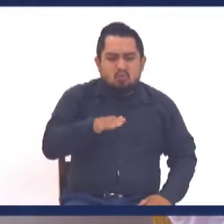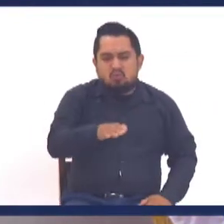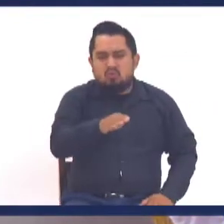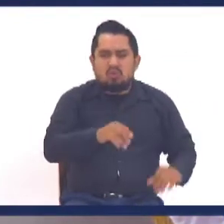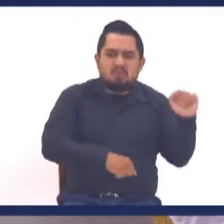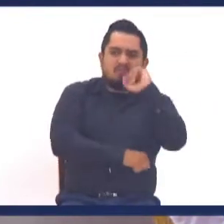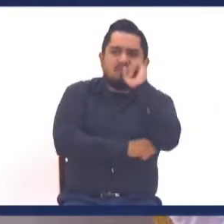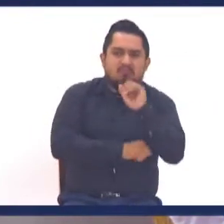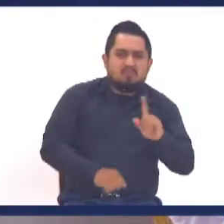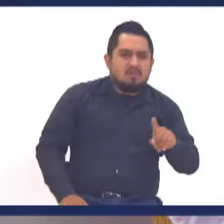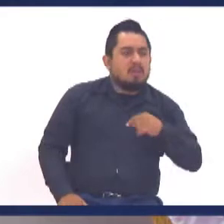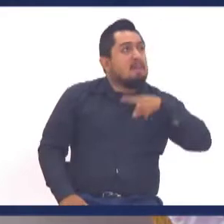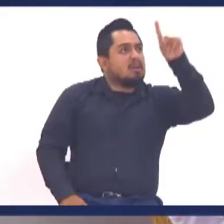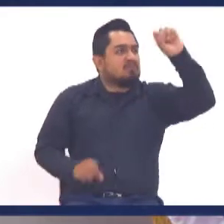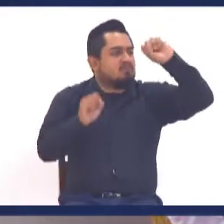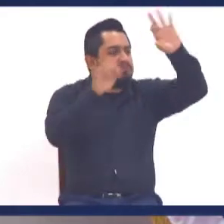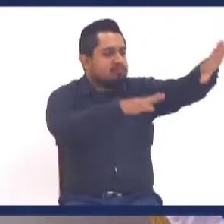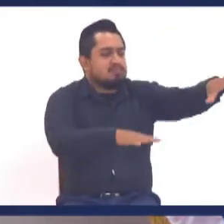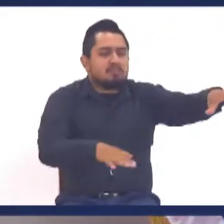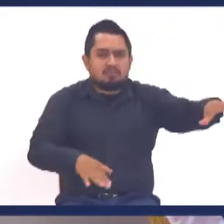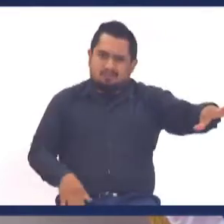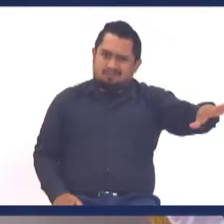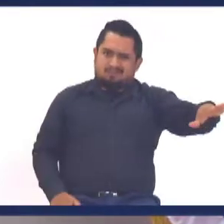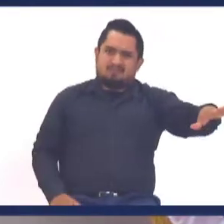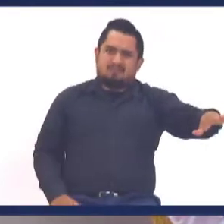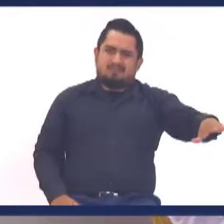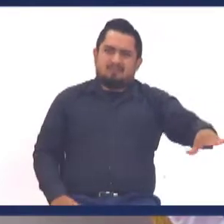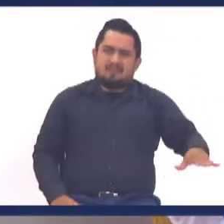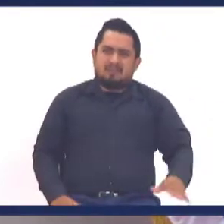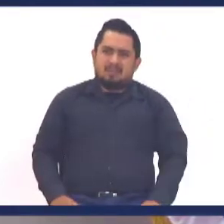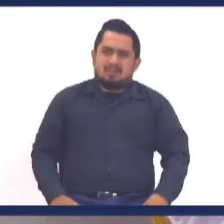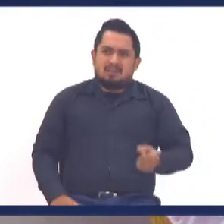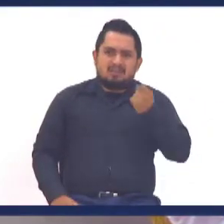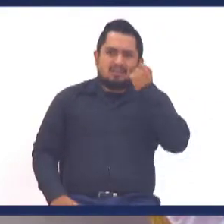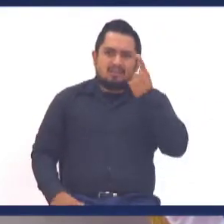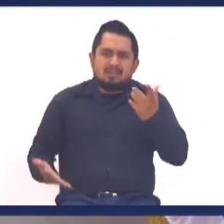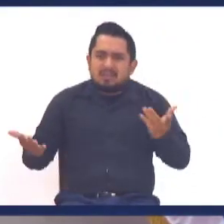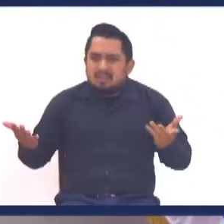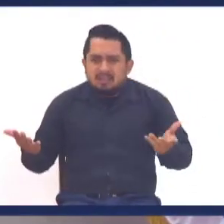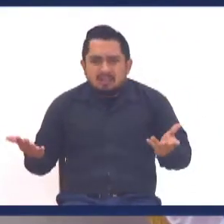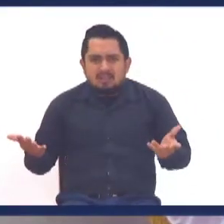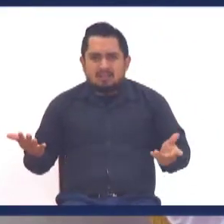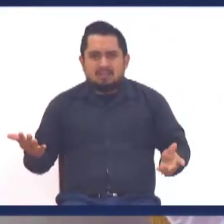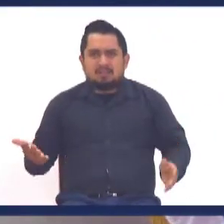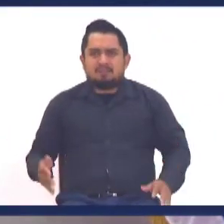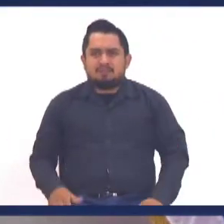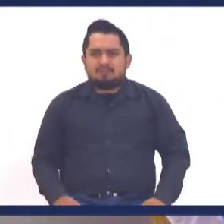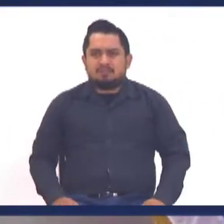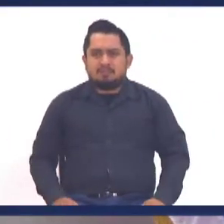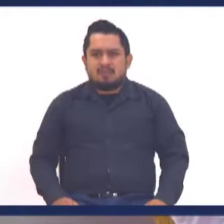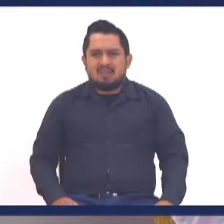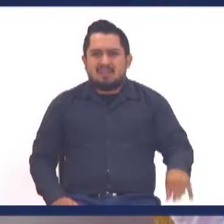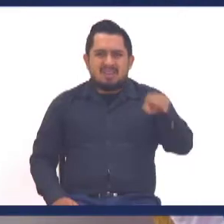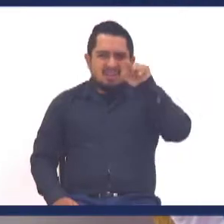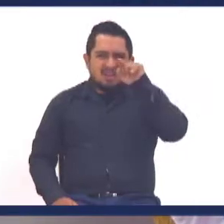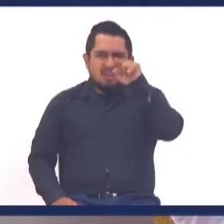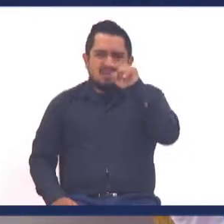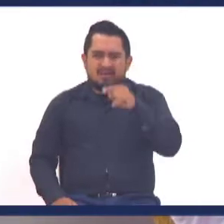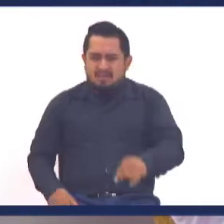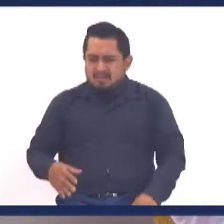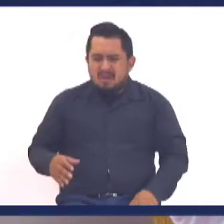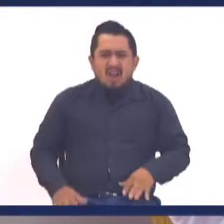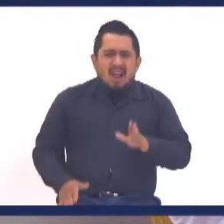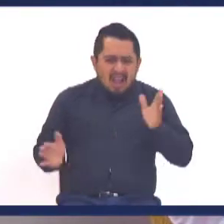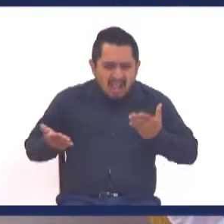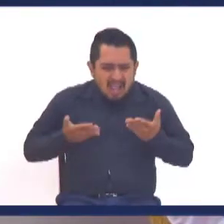para pedir que dios te ayude cuanto entendieron si tienes toda la posibilidad pero no